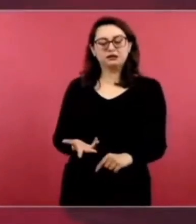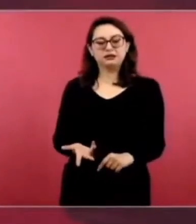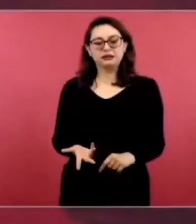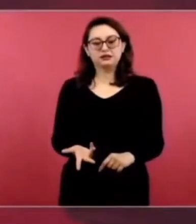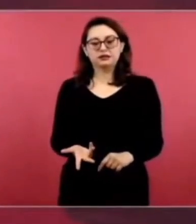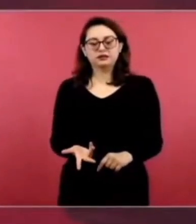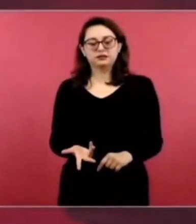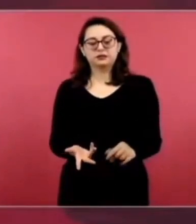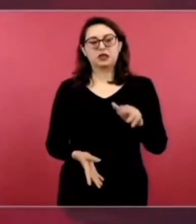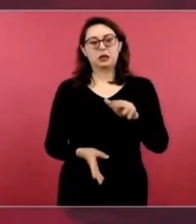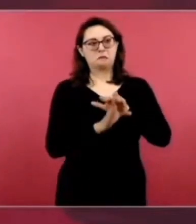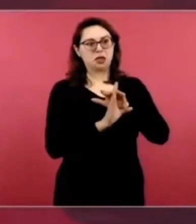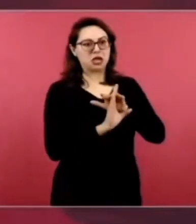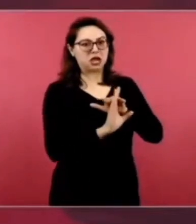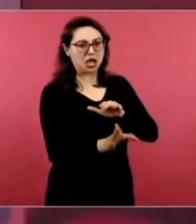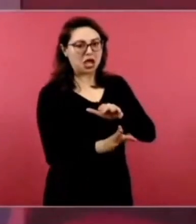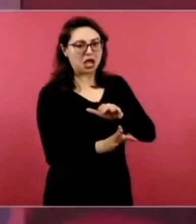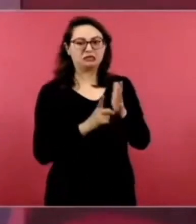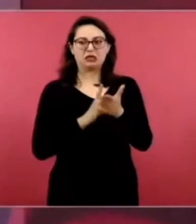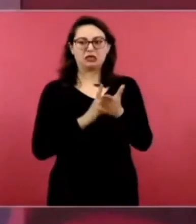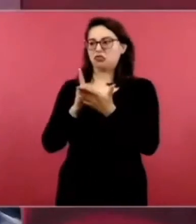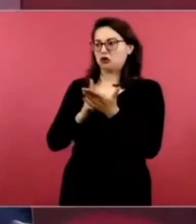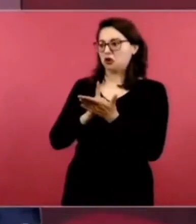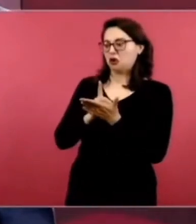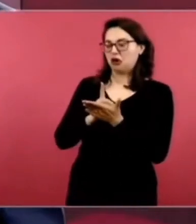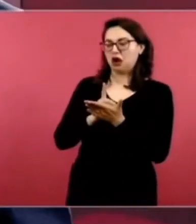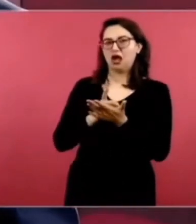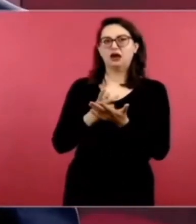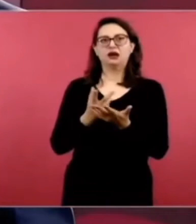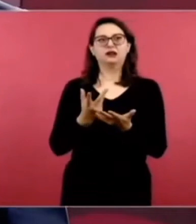que por la migración, que por el fentanilo,